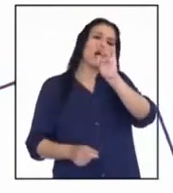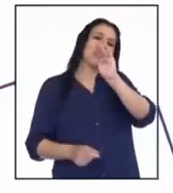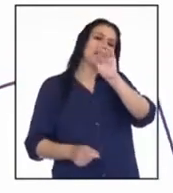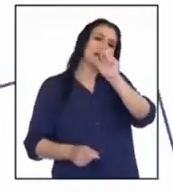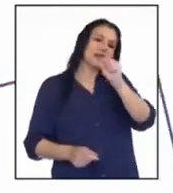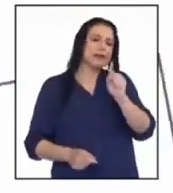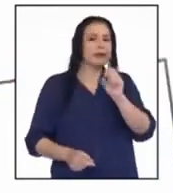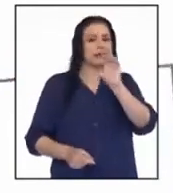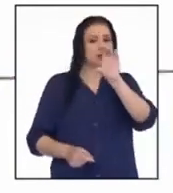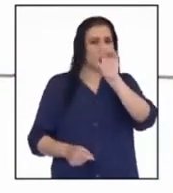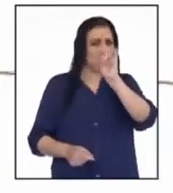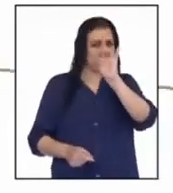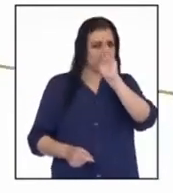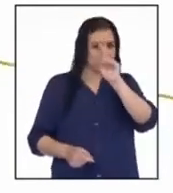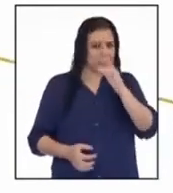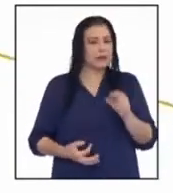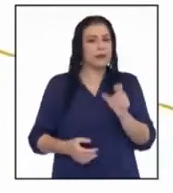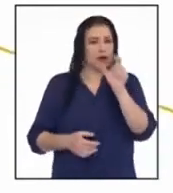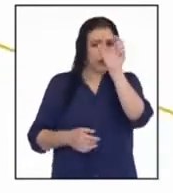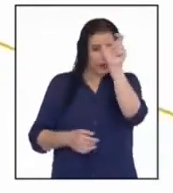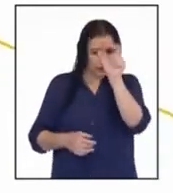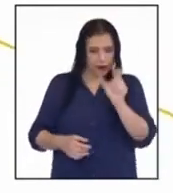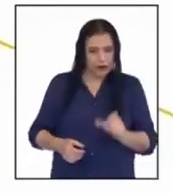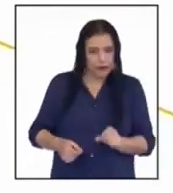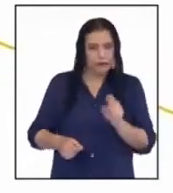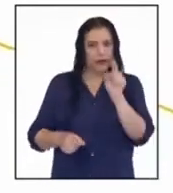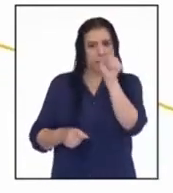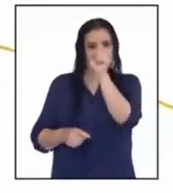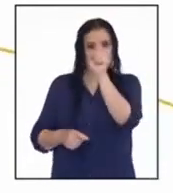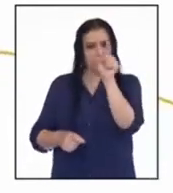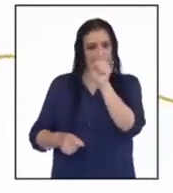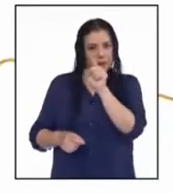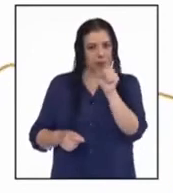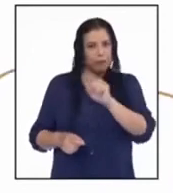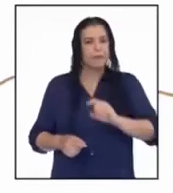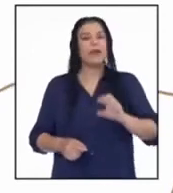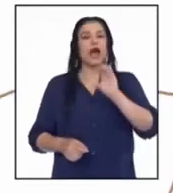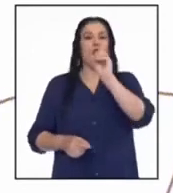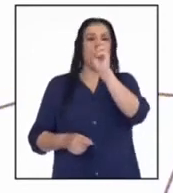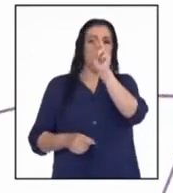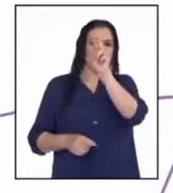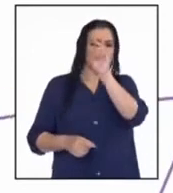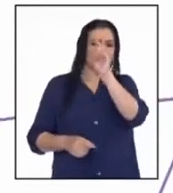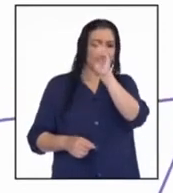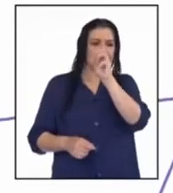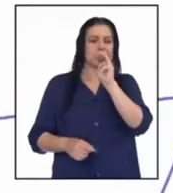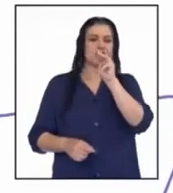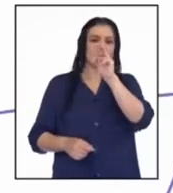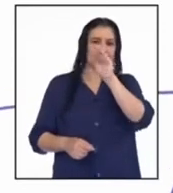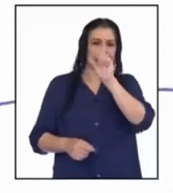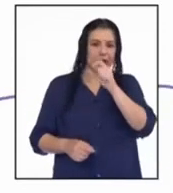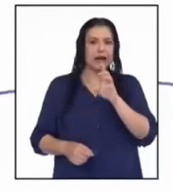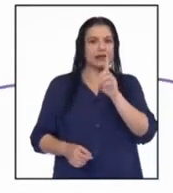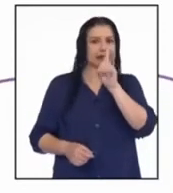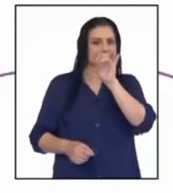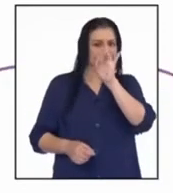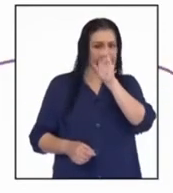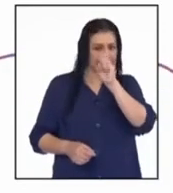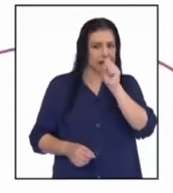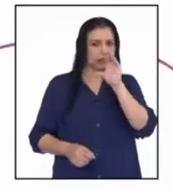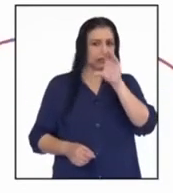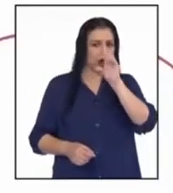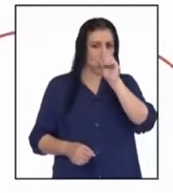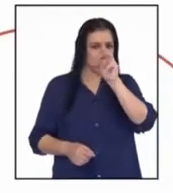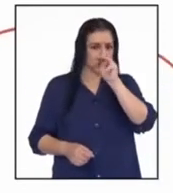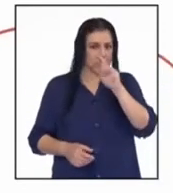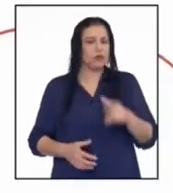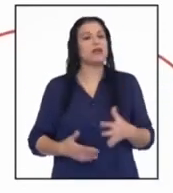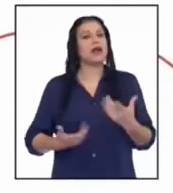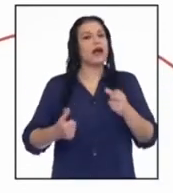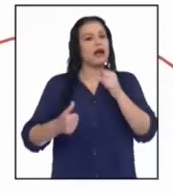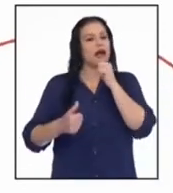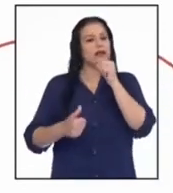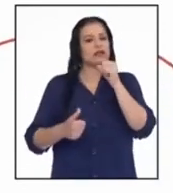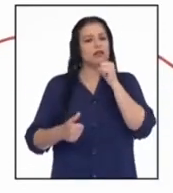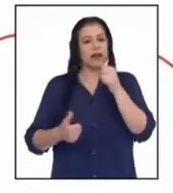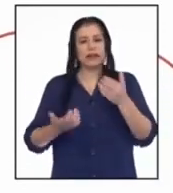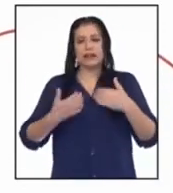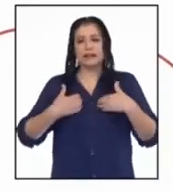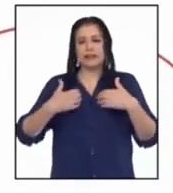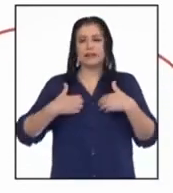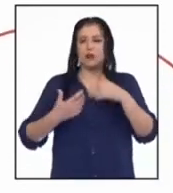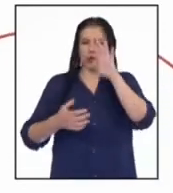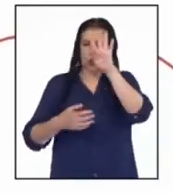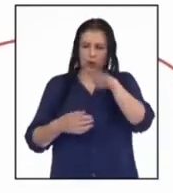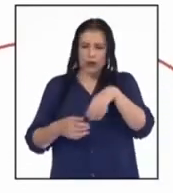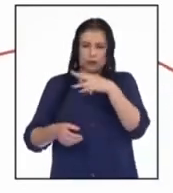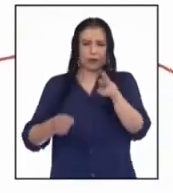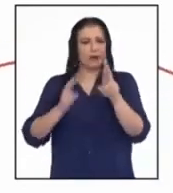o cuantitativas y dentro de esta clasificación las variables pueden ser ordinales, nominales, discretas y continuas. Hace falta pasar una tabla de